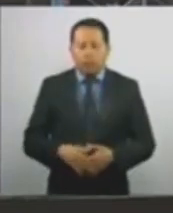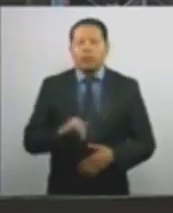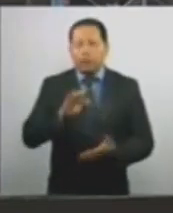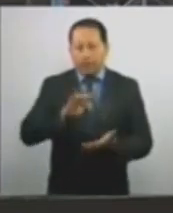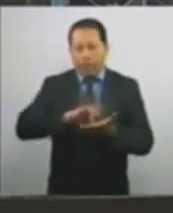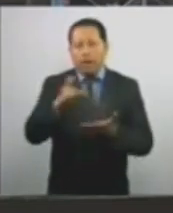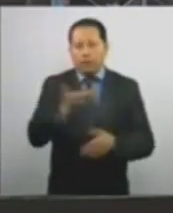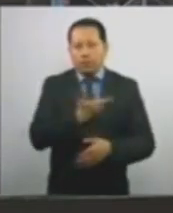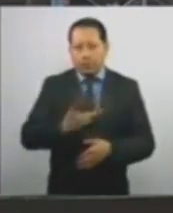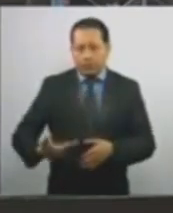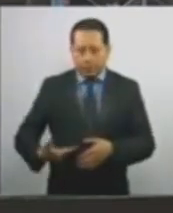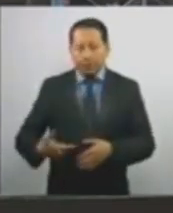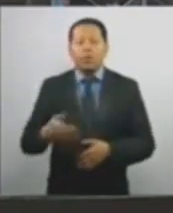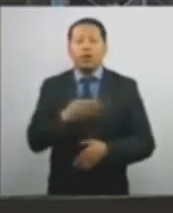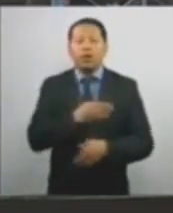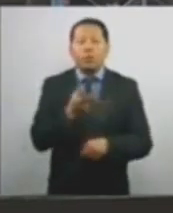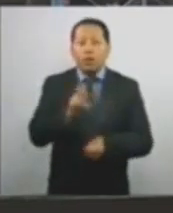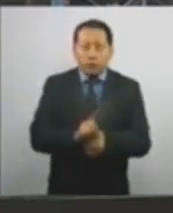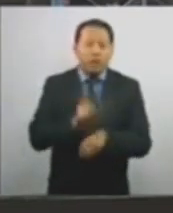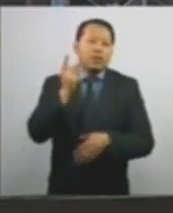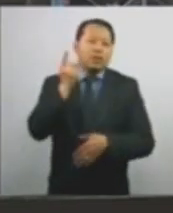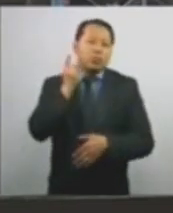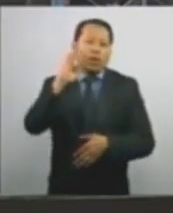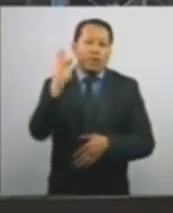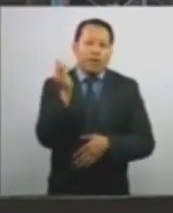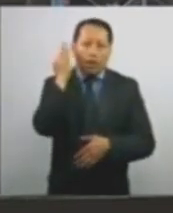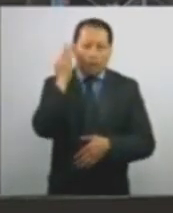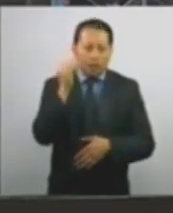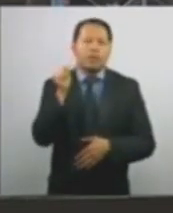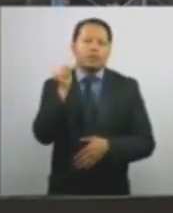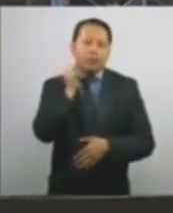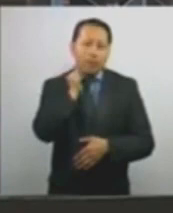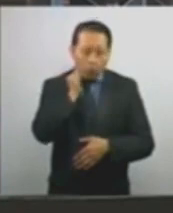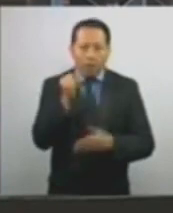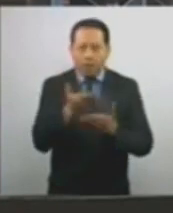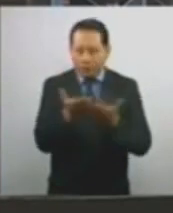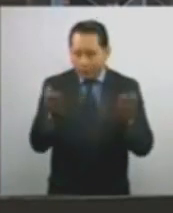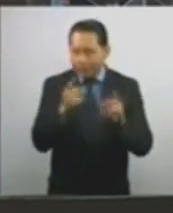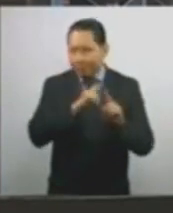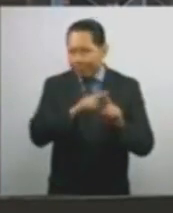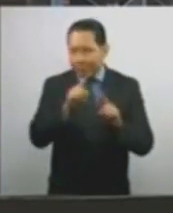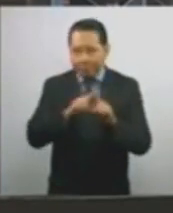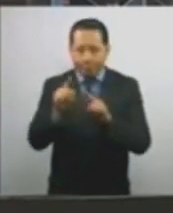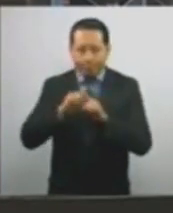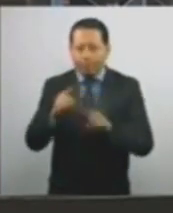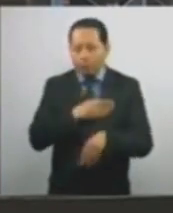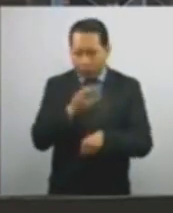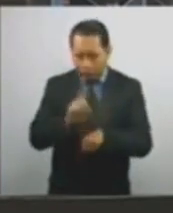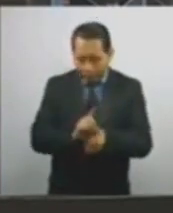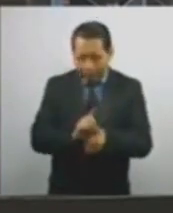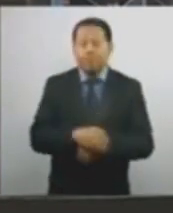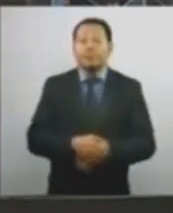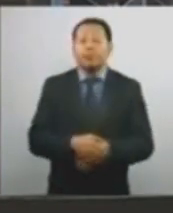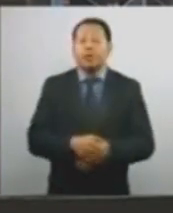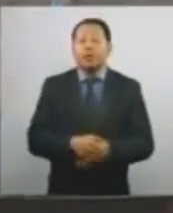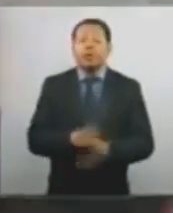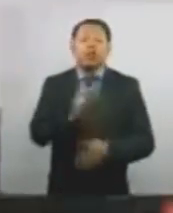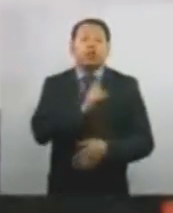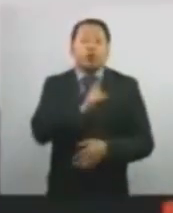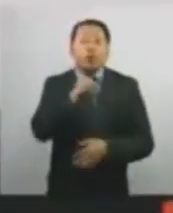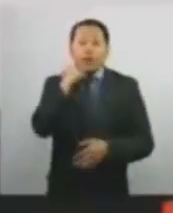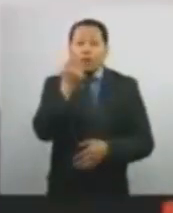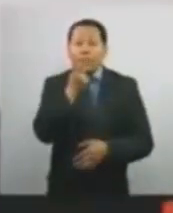Gracias, presidente. Buenos días, diputados federales, senadores. Nada más es para dar las gracias que en